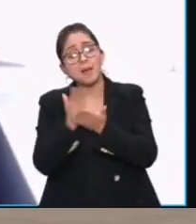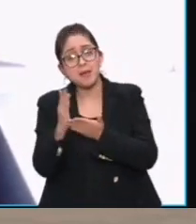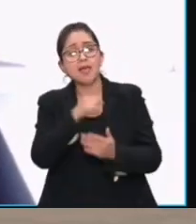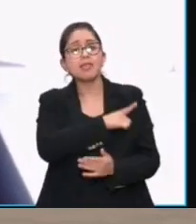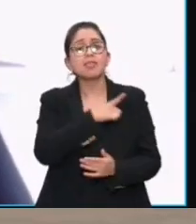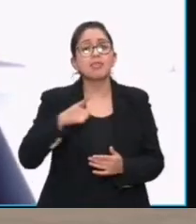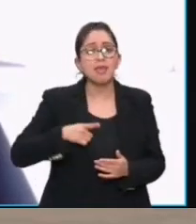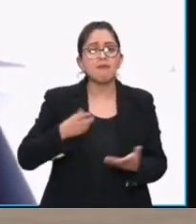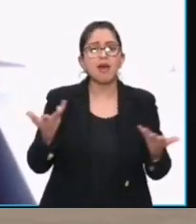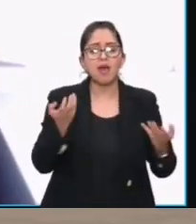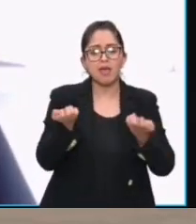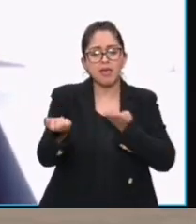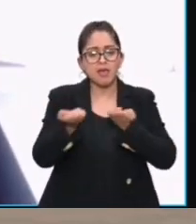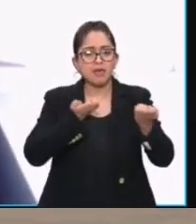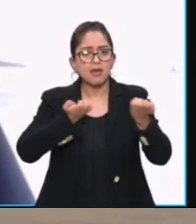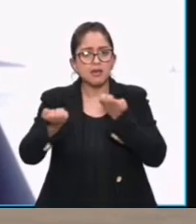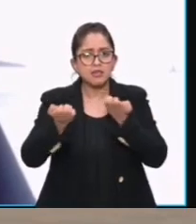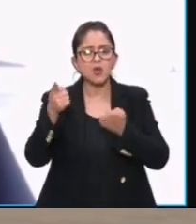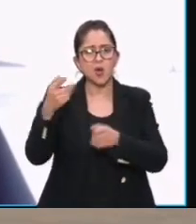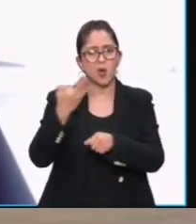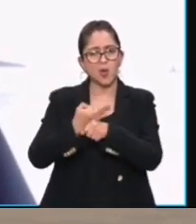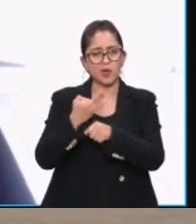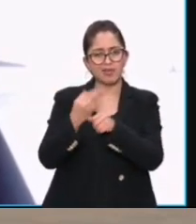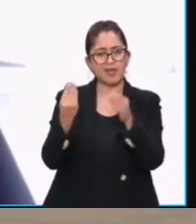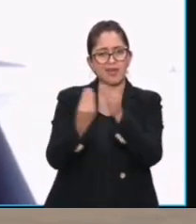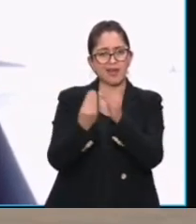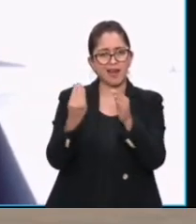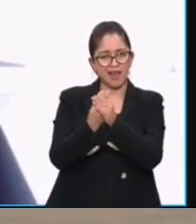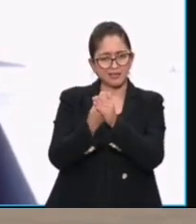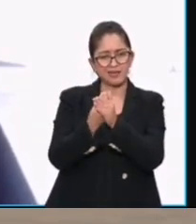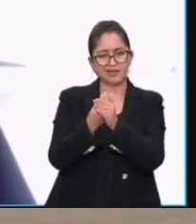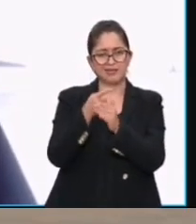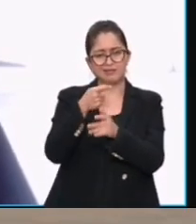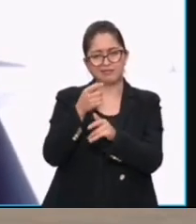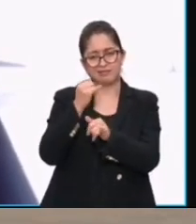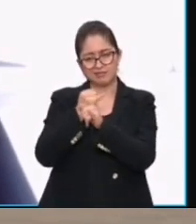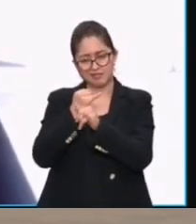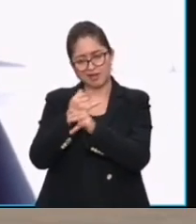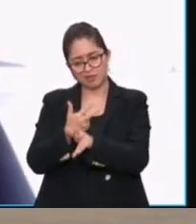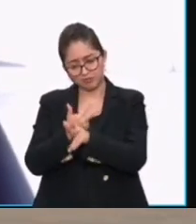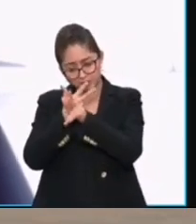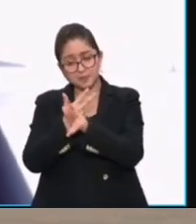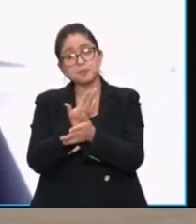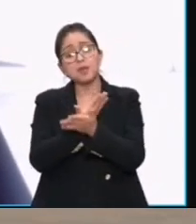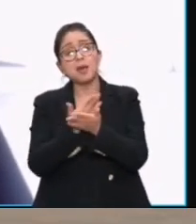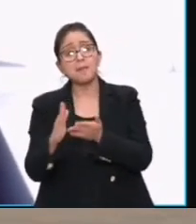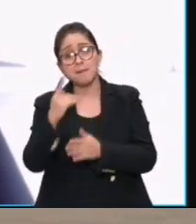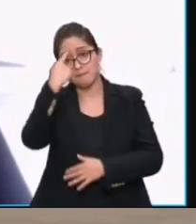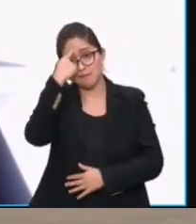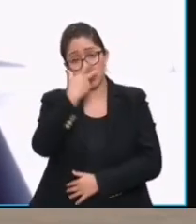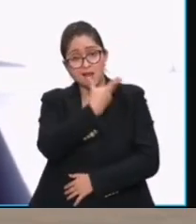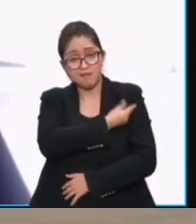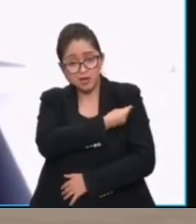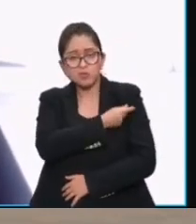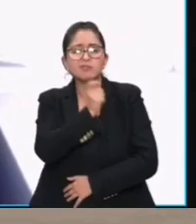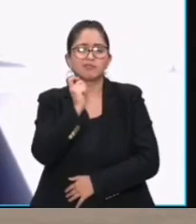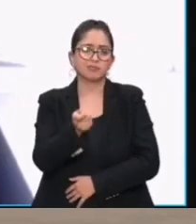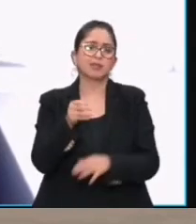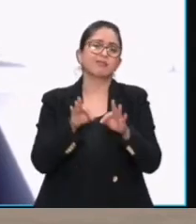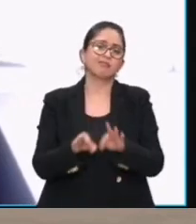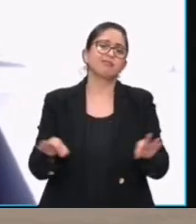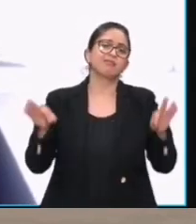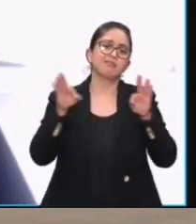clases virtuales y de respecto a la vacuna, como lo comentaba con anterioridad, para nosotros es muy importante tener